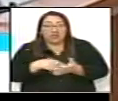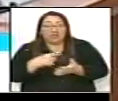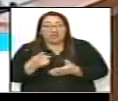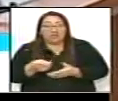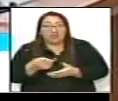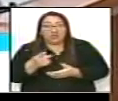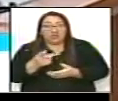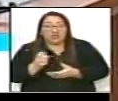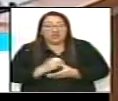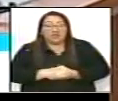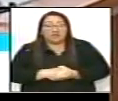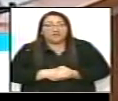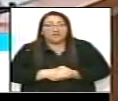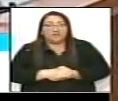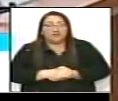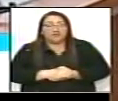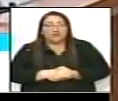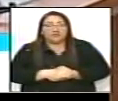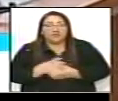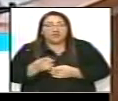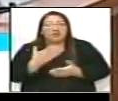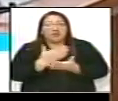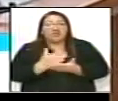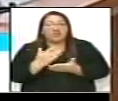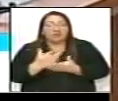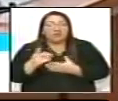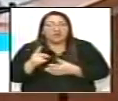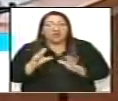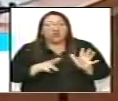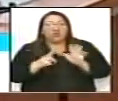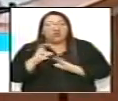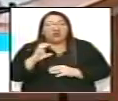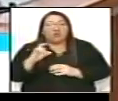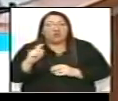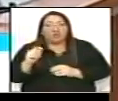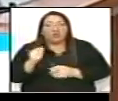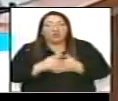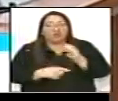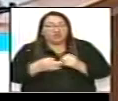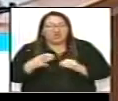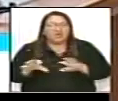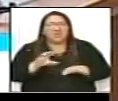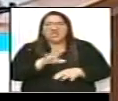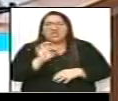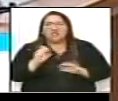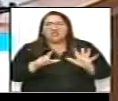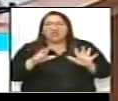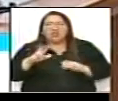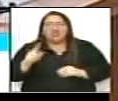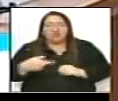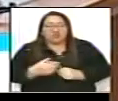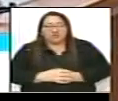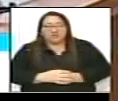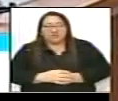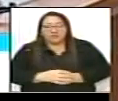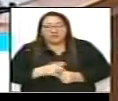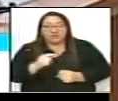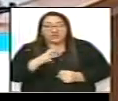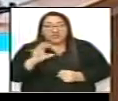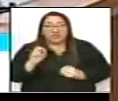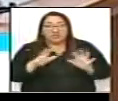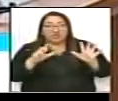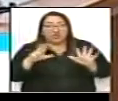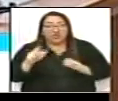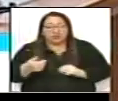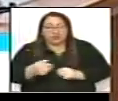Tenemos una deuda del fraccionamiento de la octava cuota, que en total hacen 578 mil. Esos